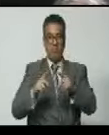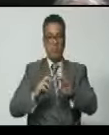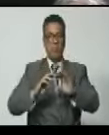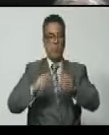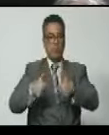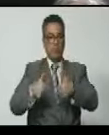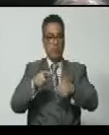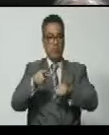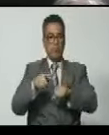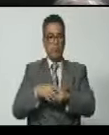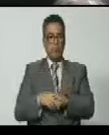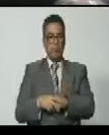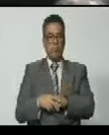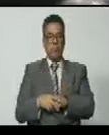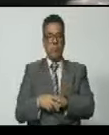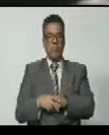comenzó